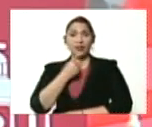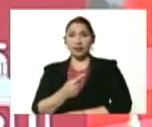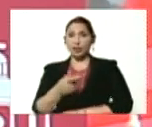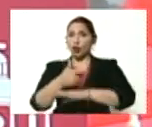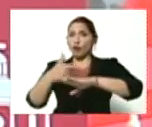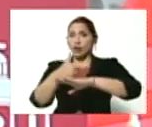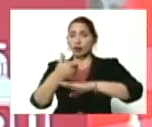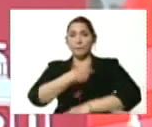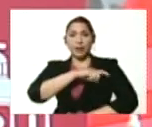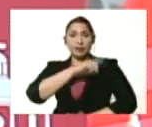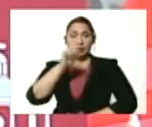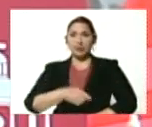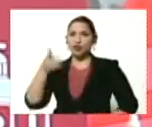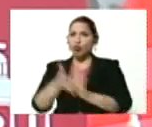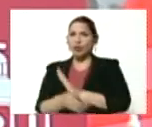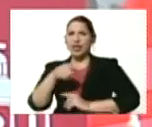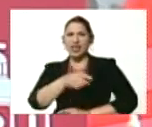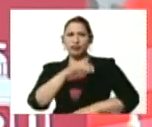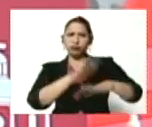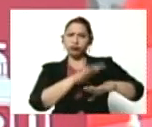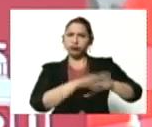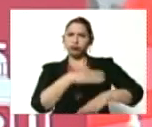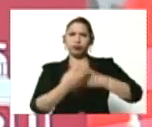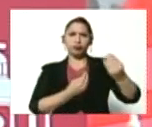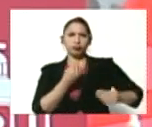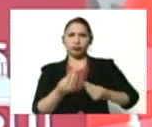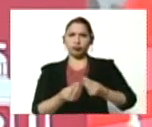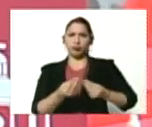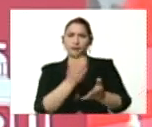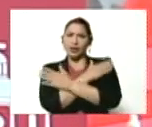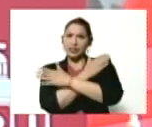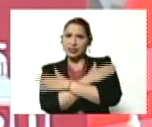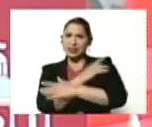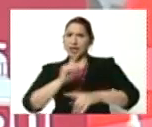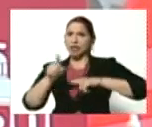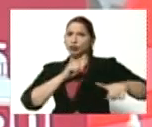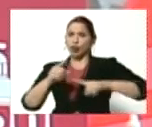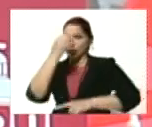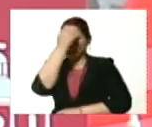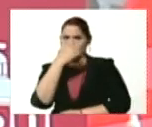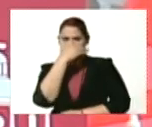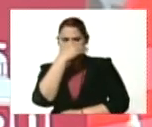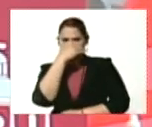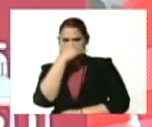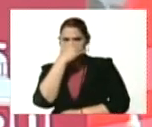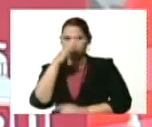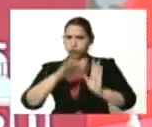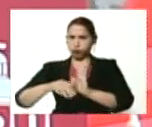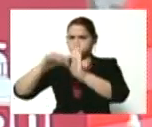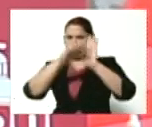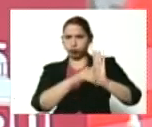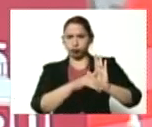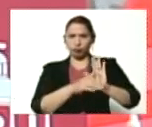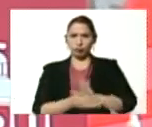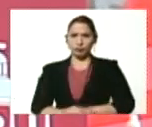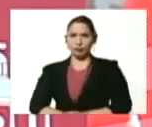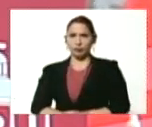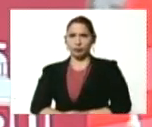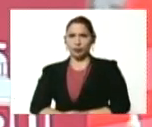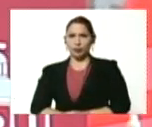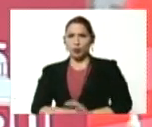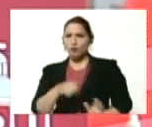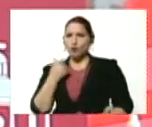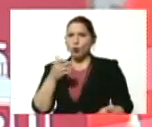presidente Sánchez sobre el hecho de que se planifiquen acciones terroristas, acciones delictivas,